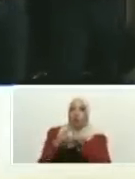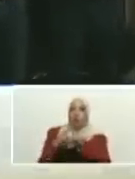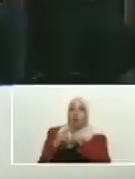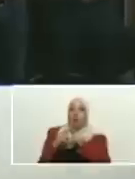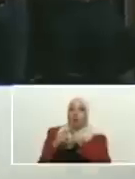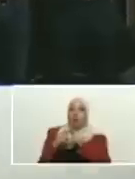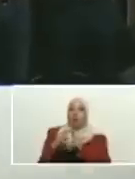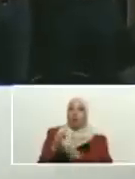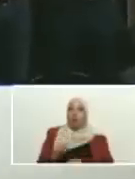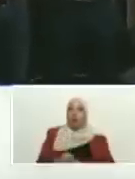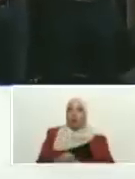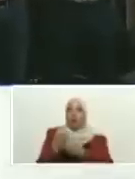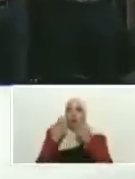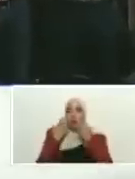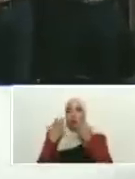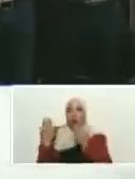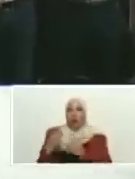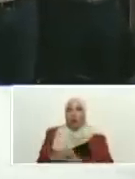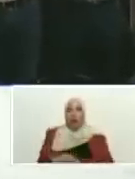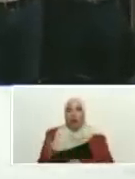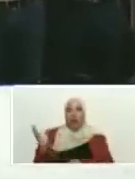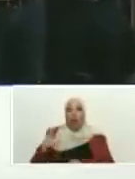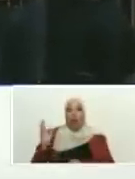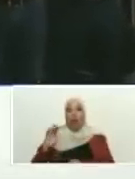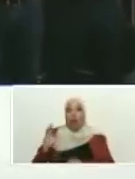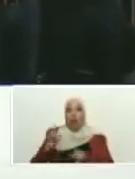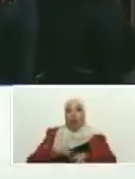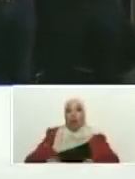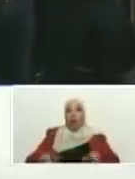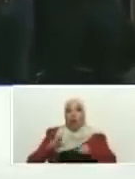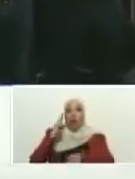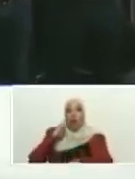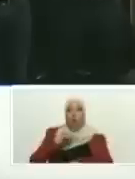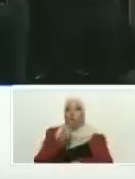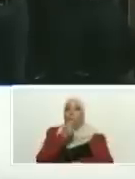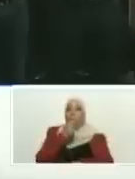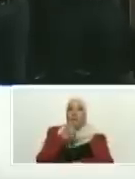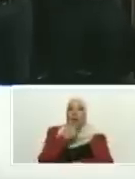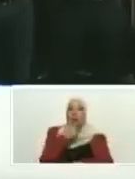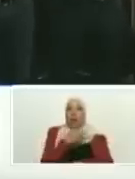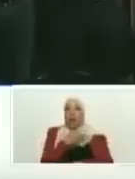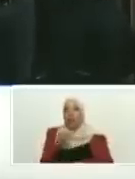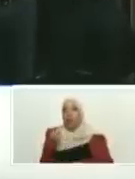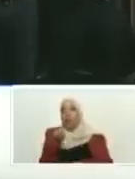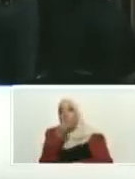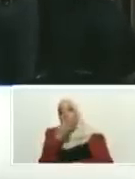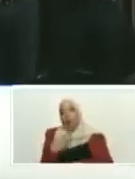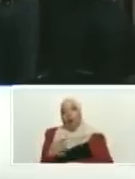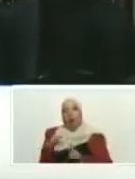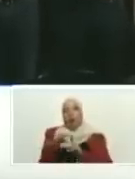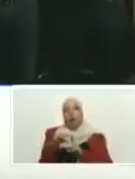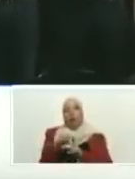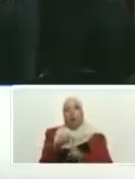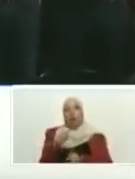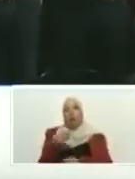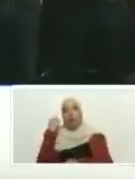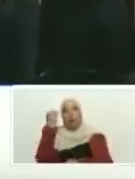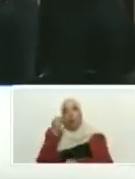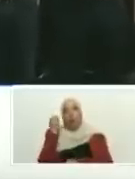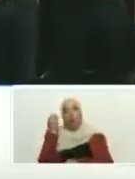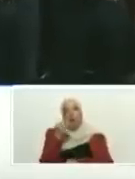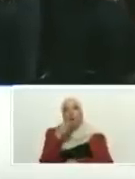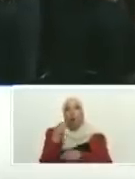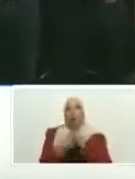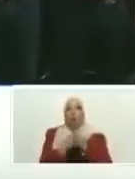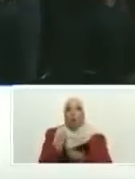en el Estadio Monumental de Caracas. Excelente, bueno, qué buenas palabras. Fíjense ustedes